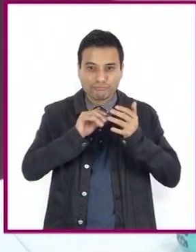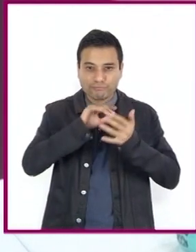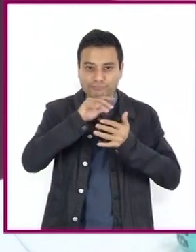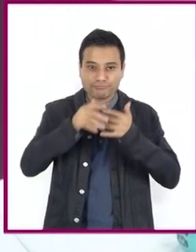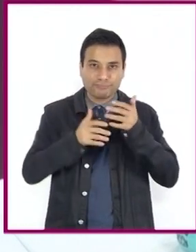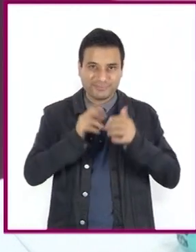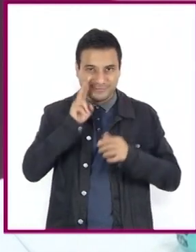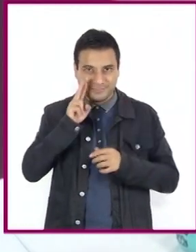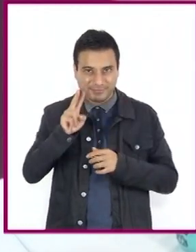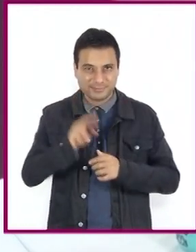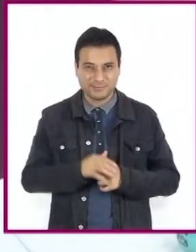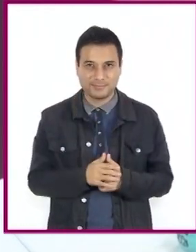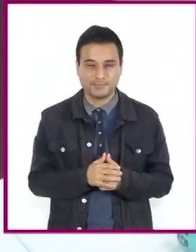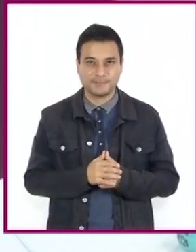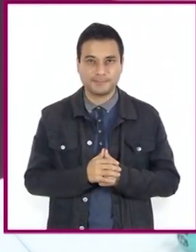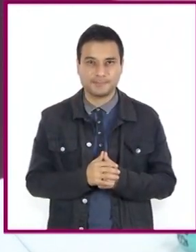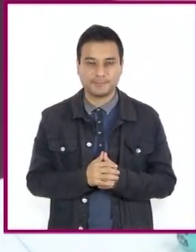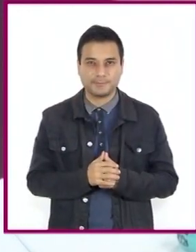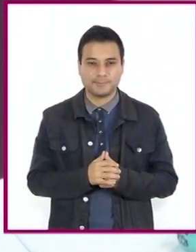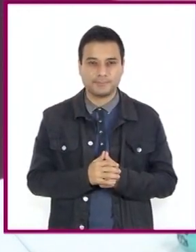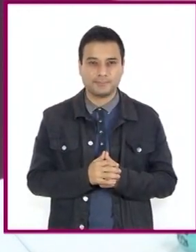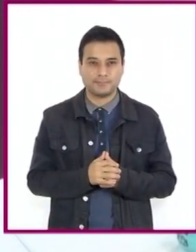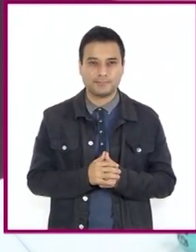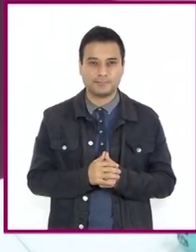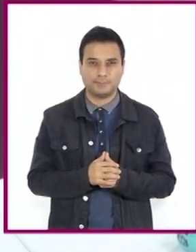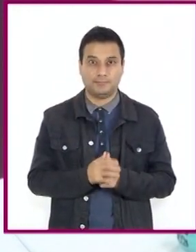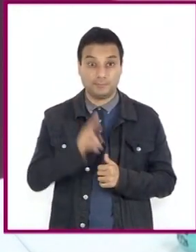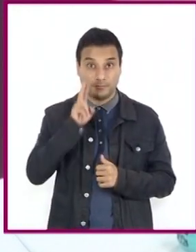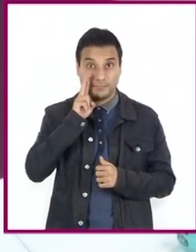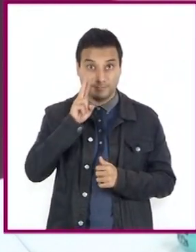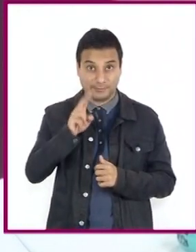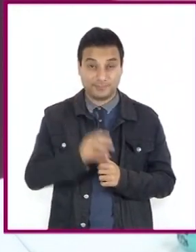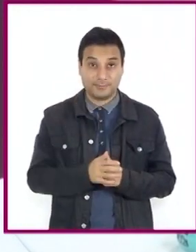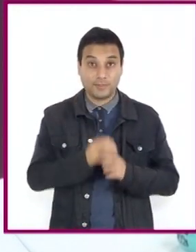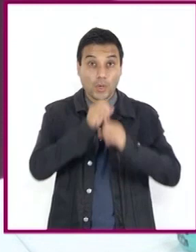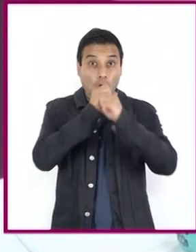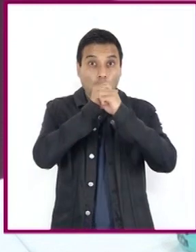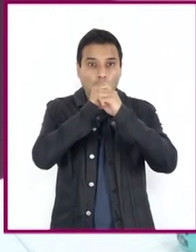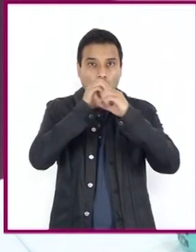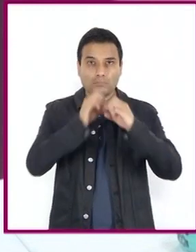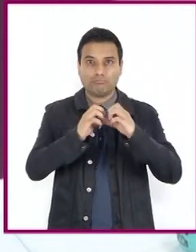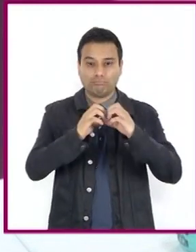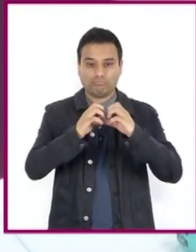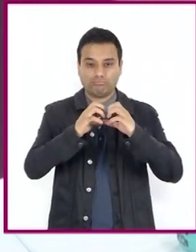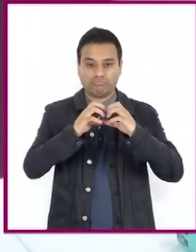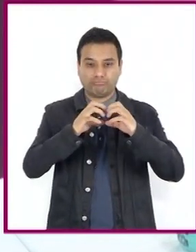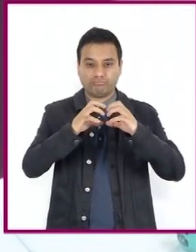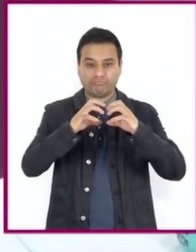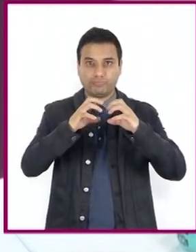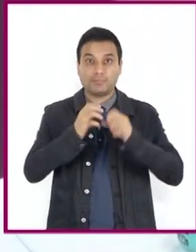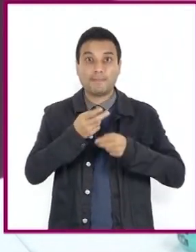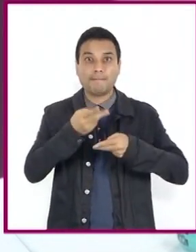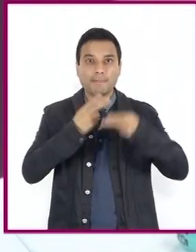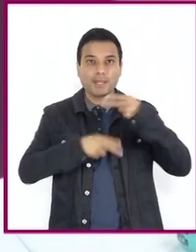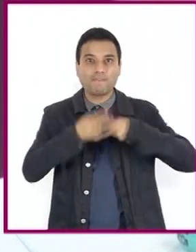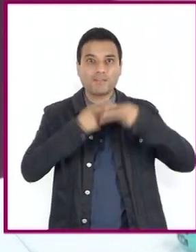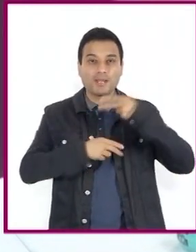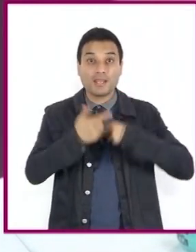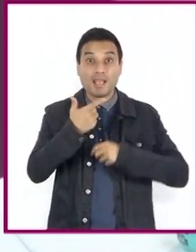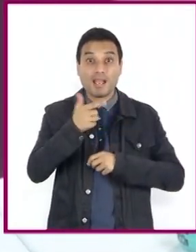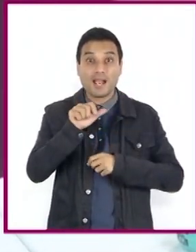Eso lo podemos notar porque se empieza a inflar el globo. Eso quiere decir que se está desprendiendo un gas de esa